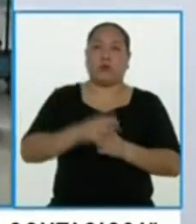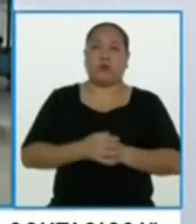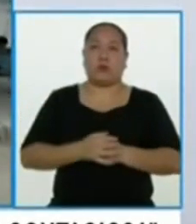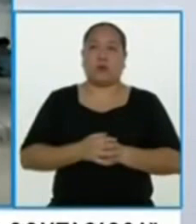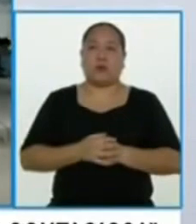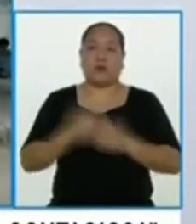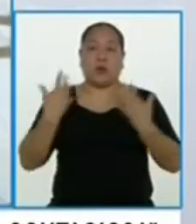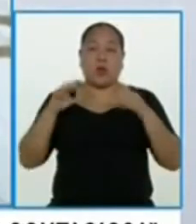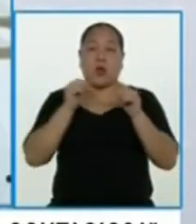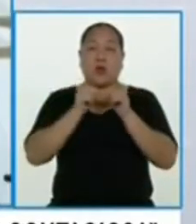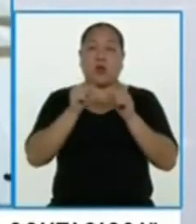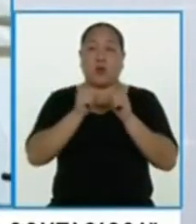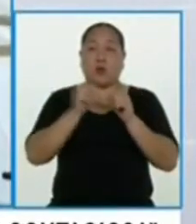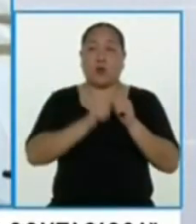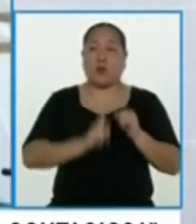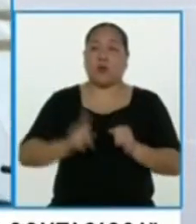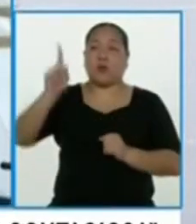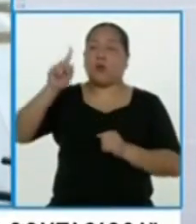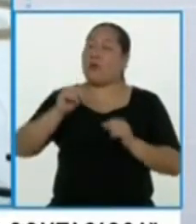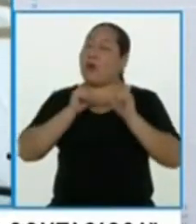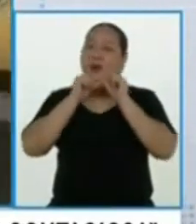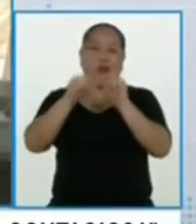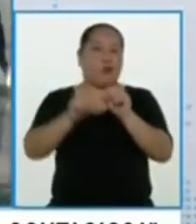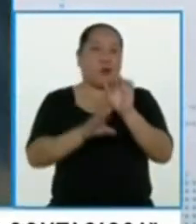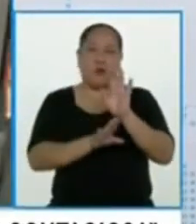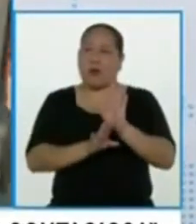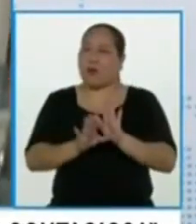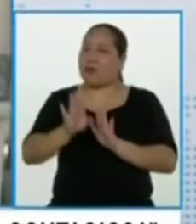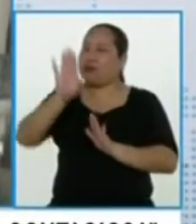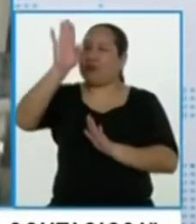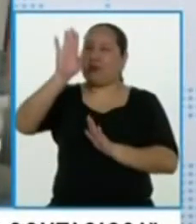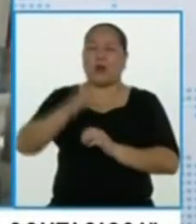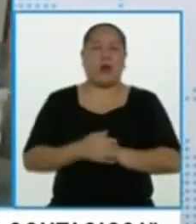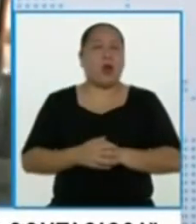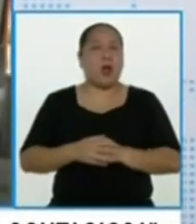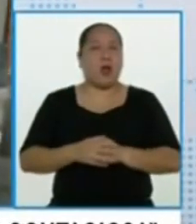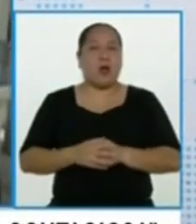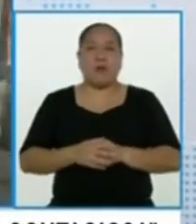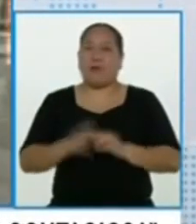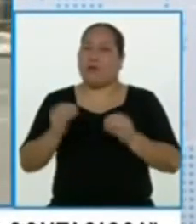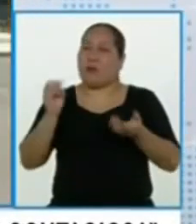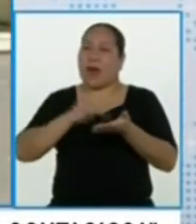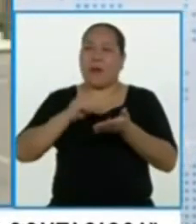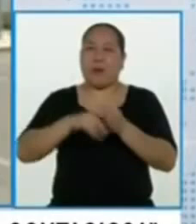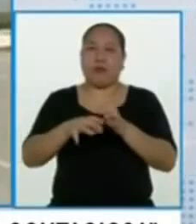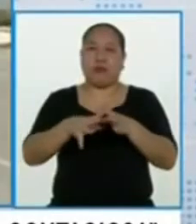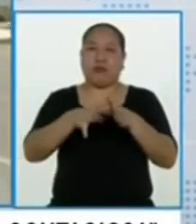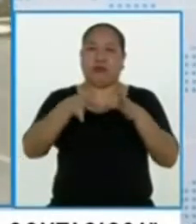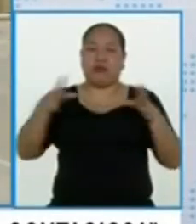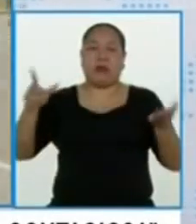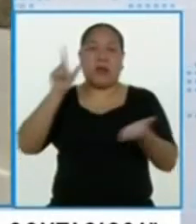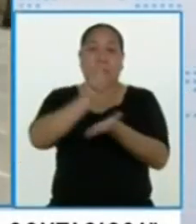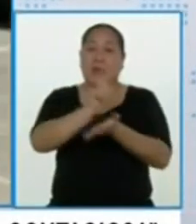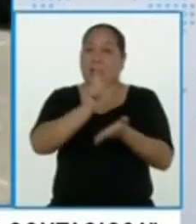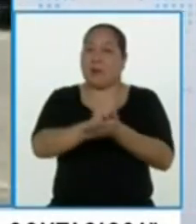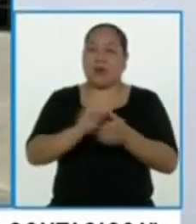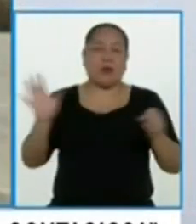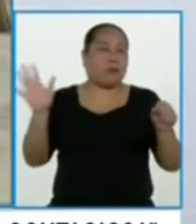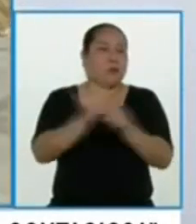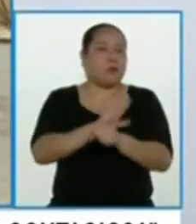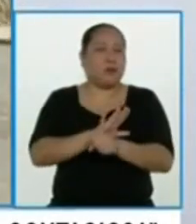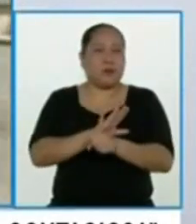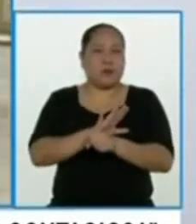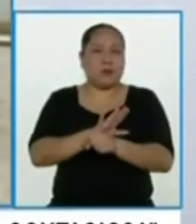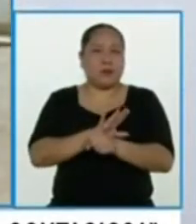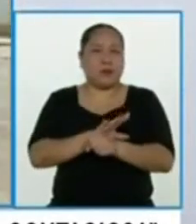ya tenemos números bastante preocupantes. Se va a seguir subiendo. Uh-huh. Nuevamente, ahorita Lima acaba de colapsar. No hay más camas UCI en Lima.